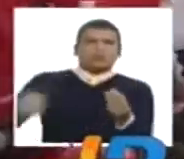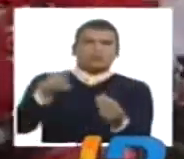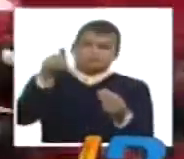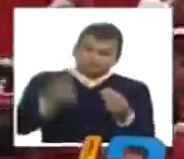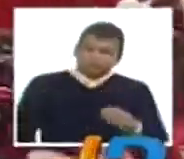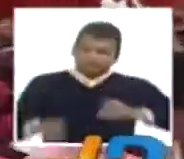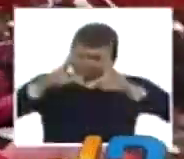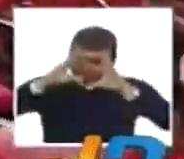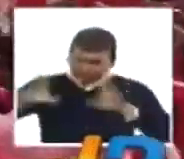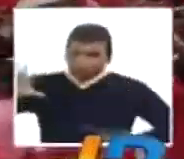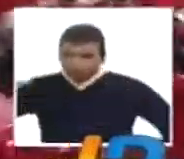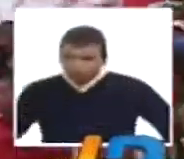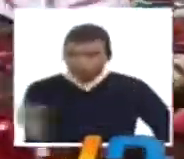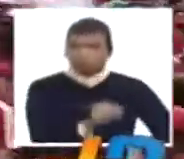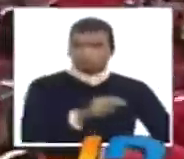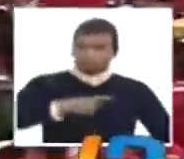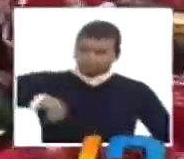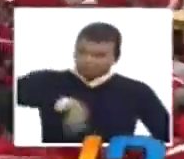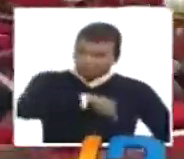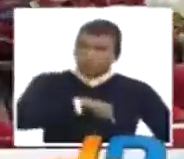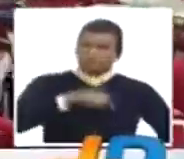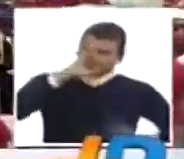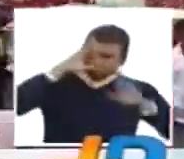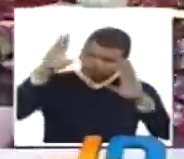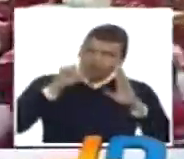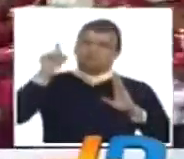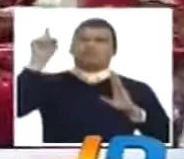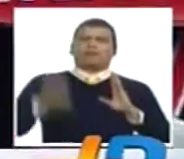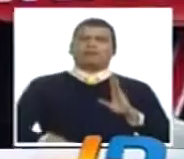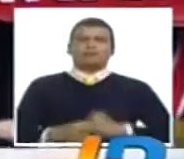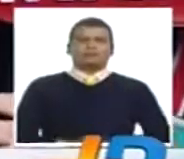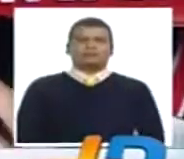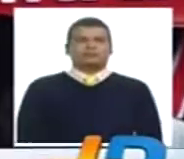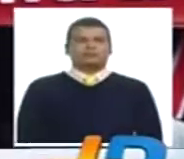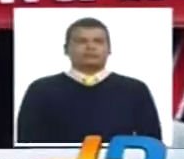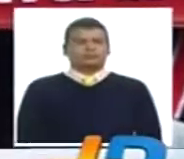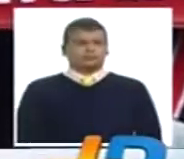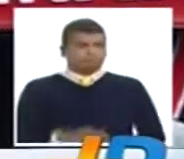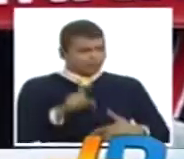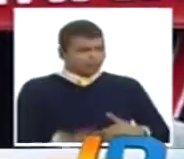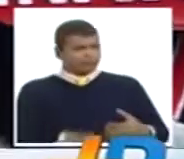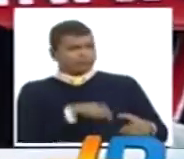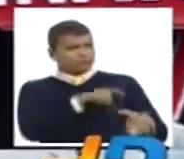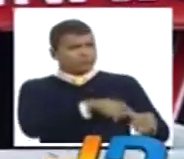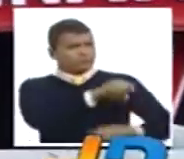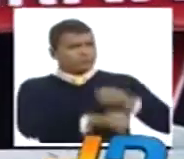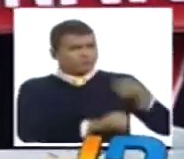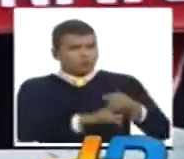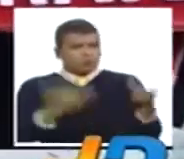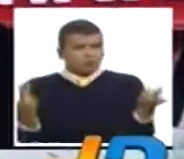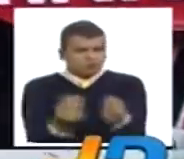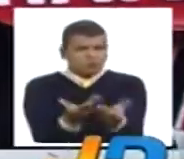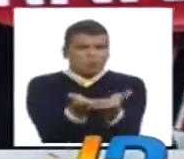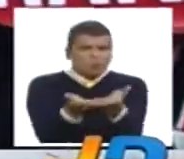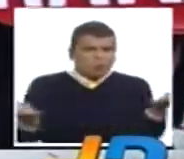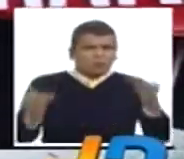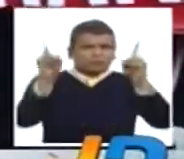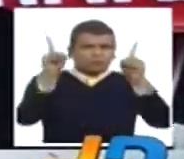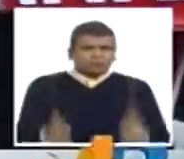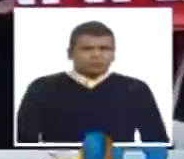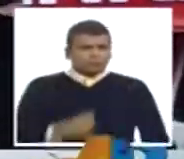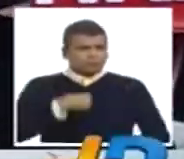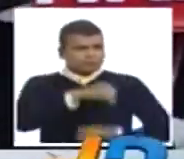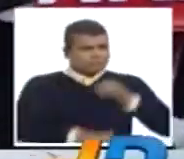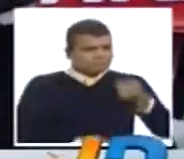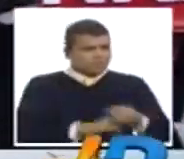cuenta la voz de la hinchada sobre las decisiones tomadas dentro del plantel. Tuviéramos participación en las decisiones del equipo y la verdad